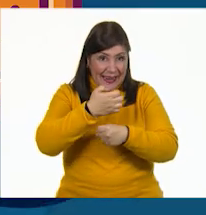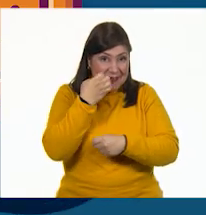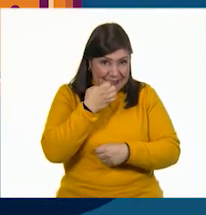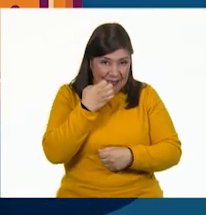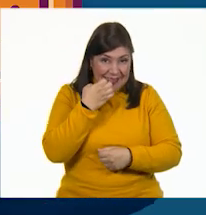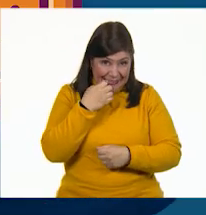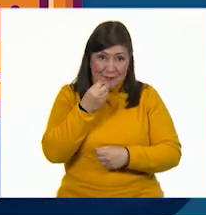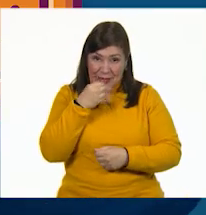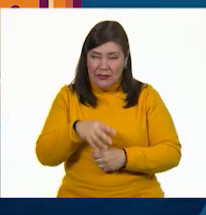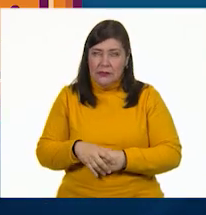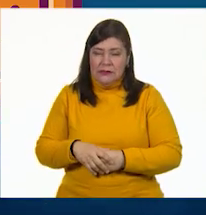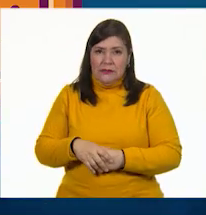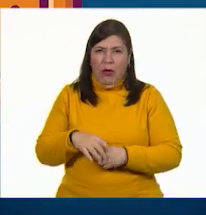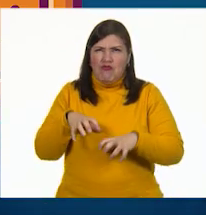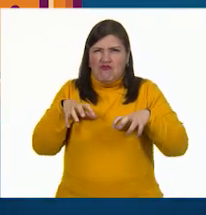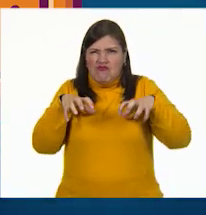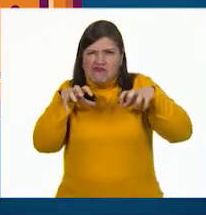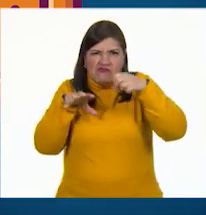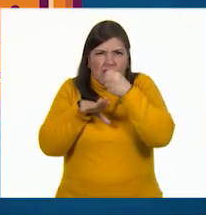padrísimo!